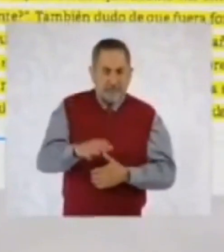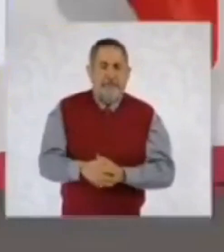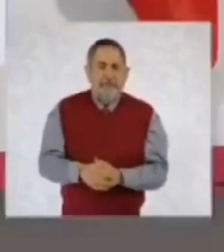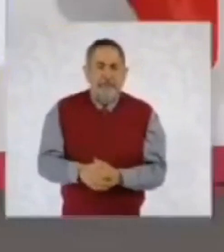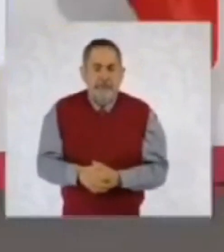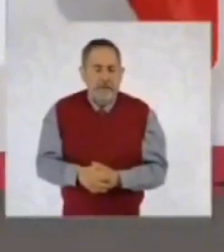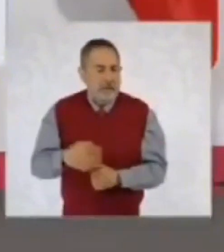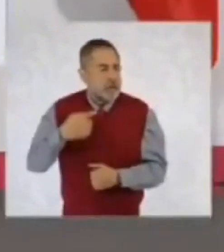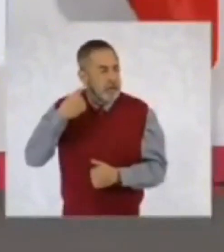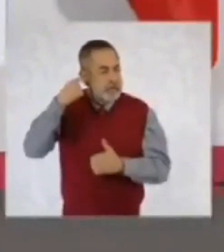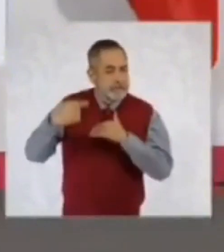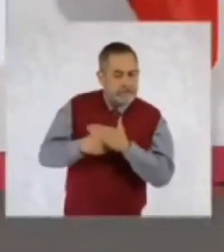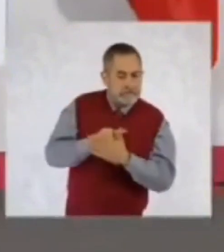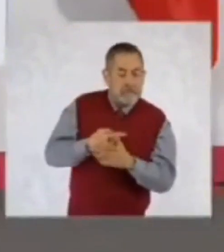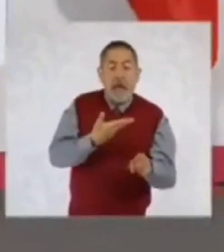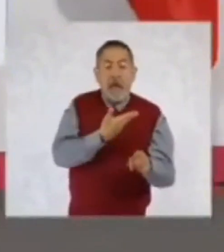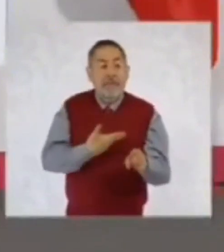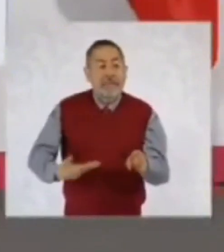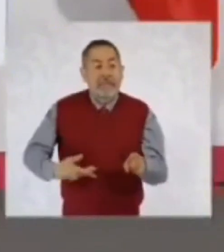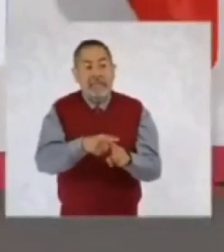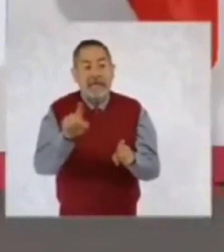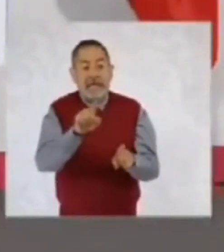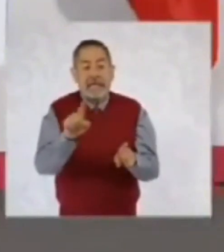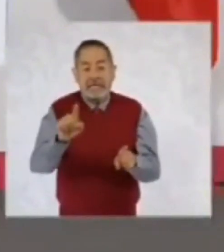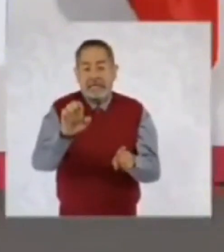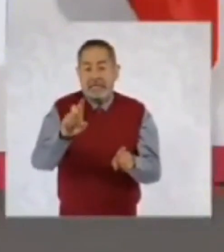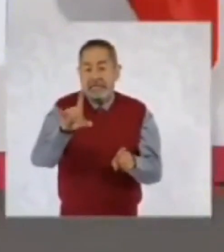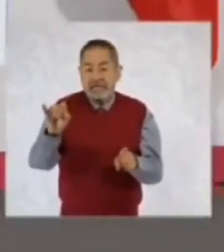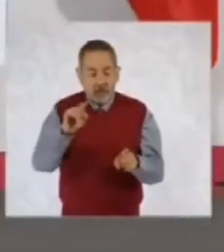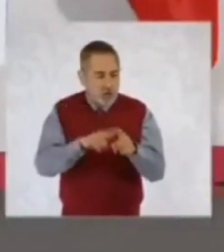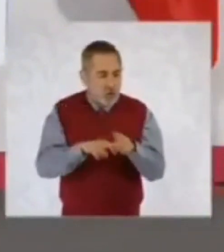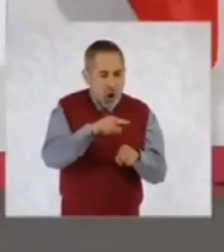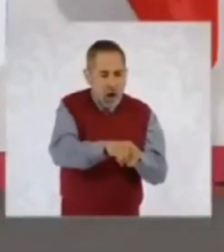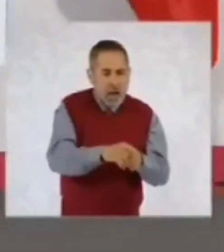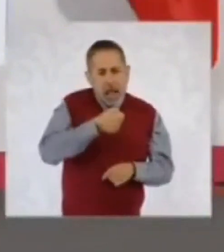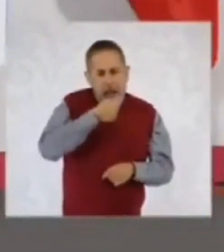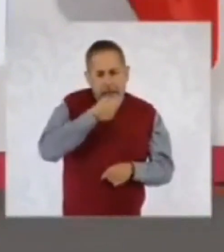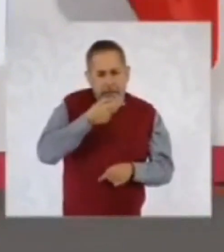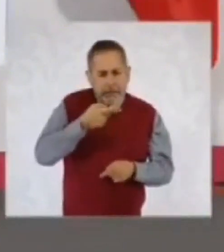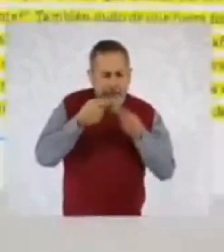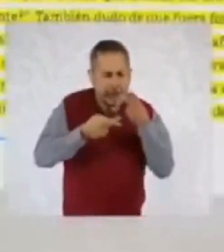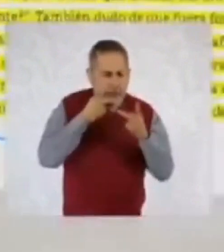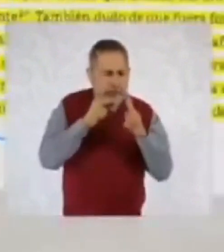Me enteré de que el presidente Zedillo estaba grabando un mensaje.